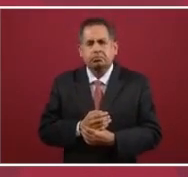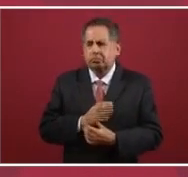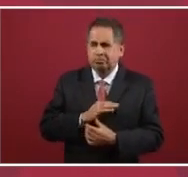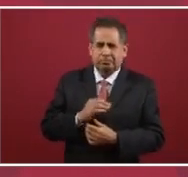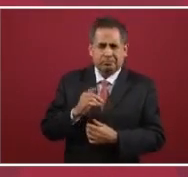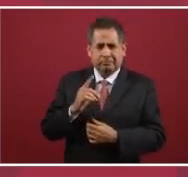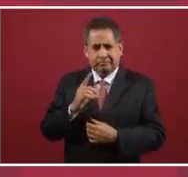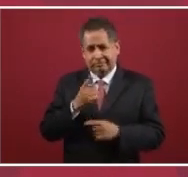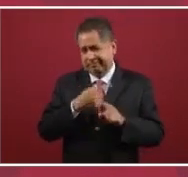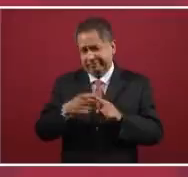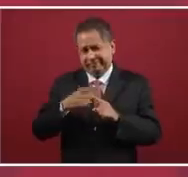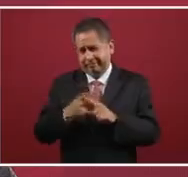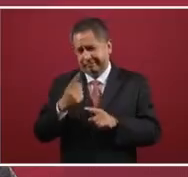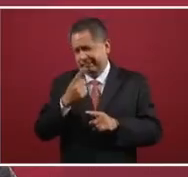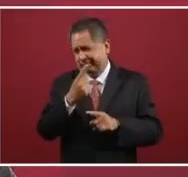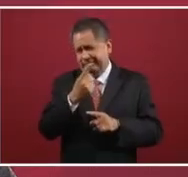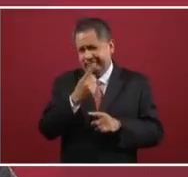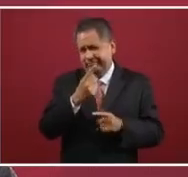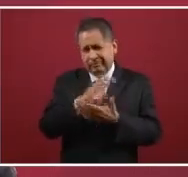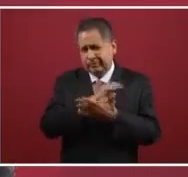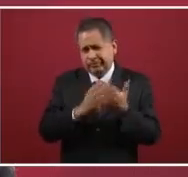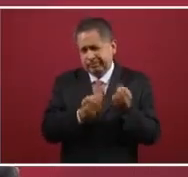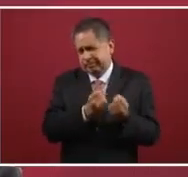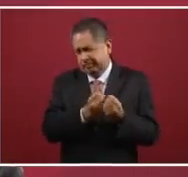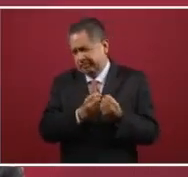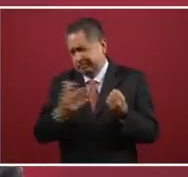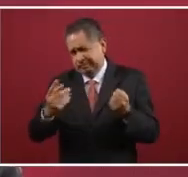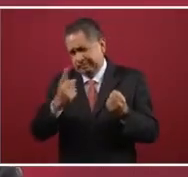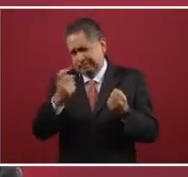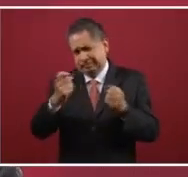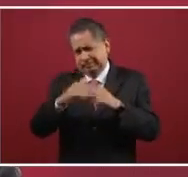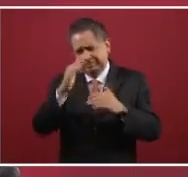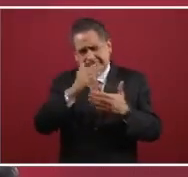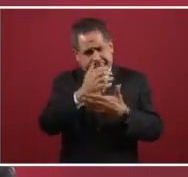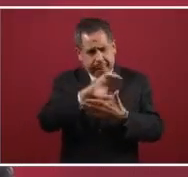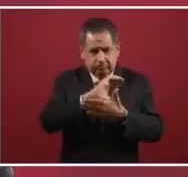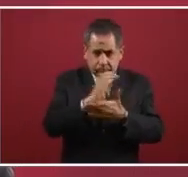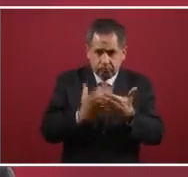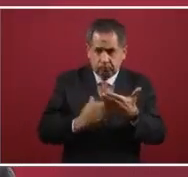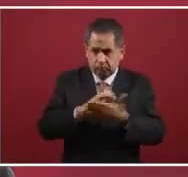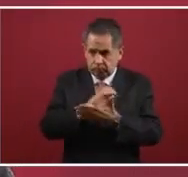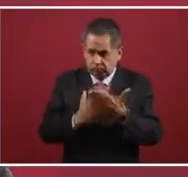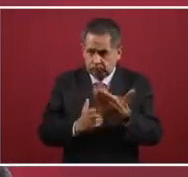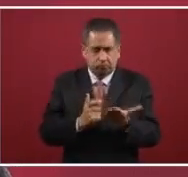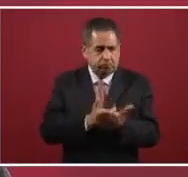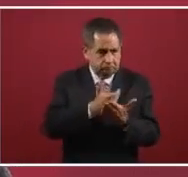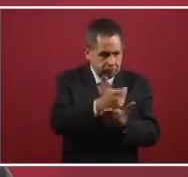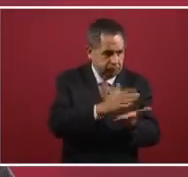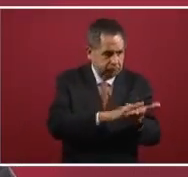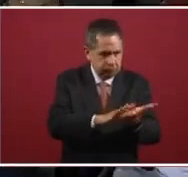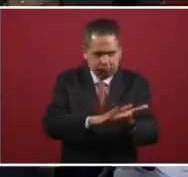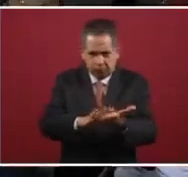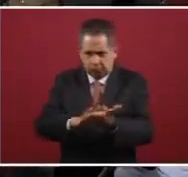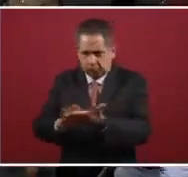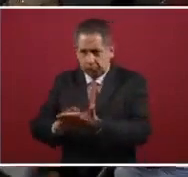cientos de contratos que se resolvieron